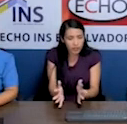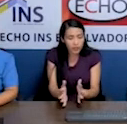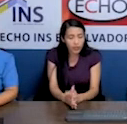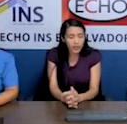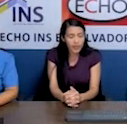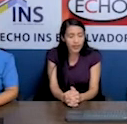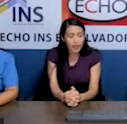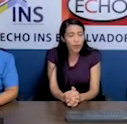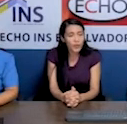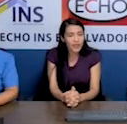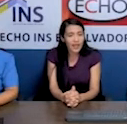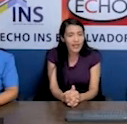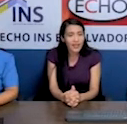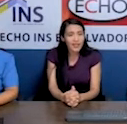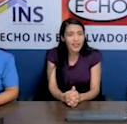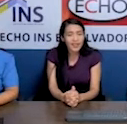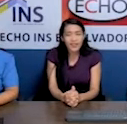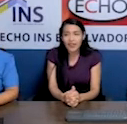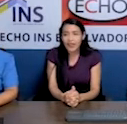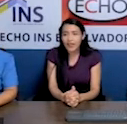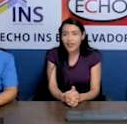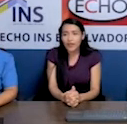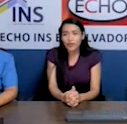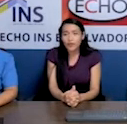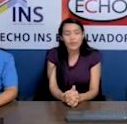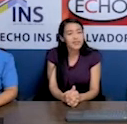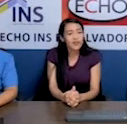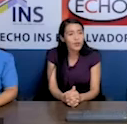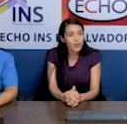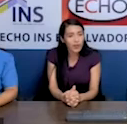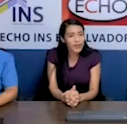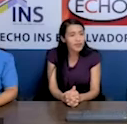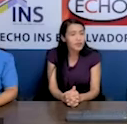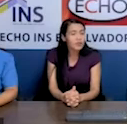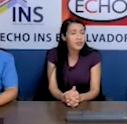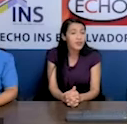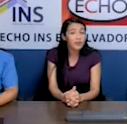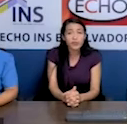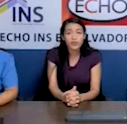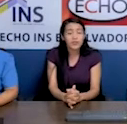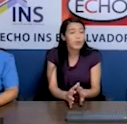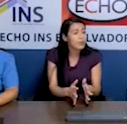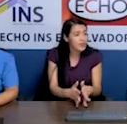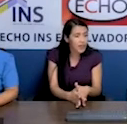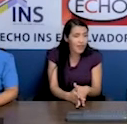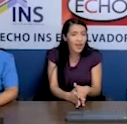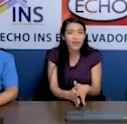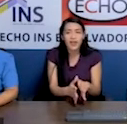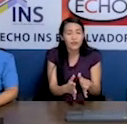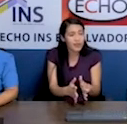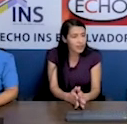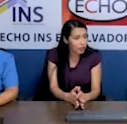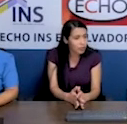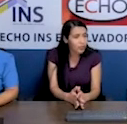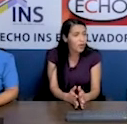en cierto hospital, en que cuando lo presentaron a cuidados paliativos estaba en una condición